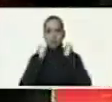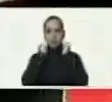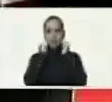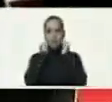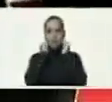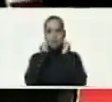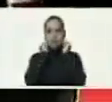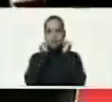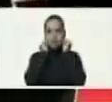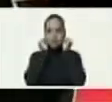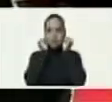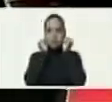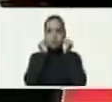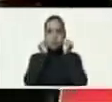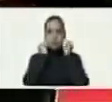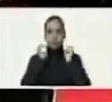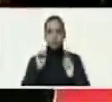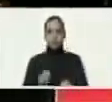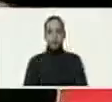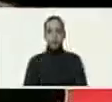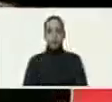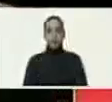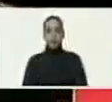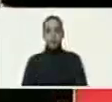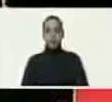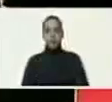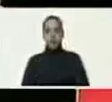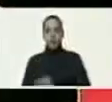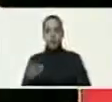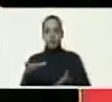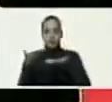Perfecto. Luis Alberto, tú también. Agarra.